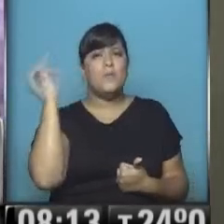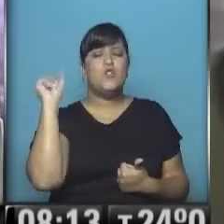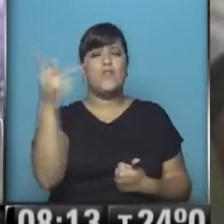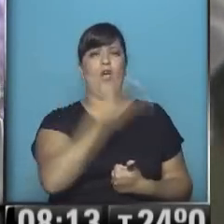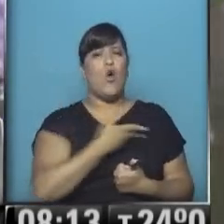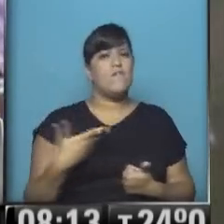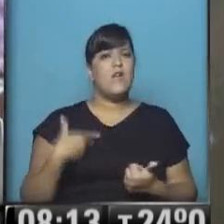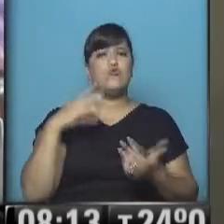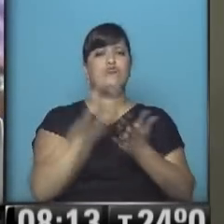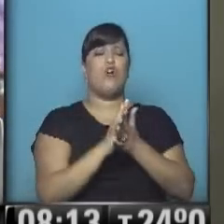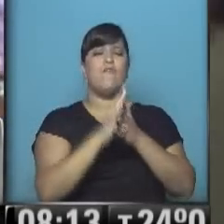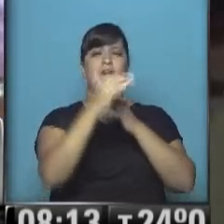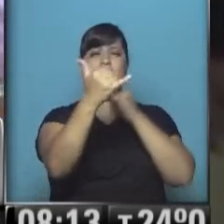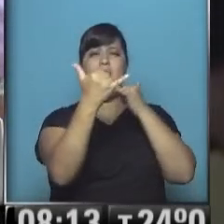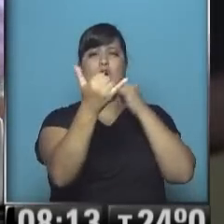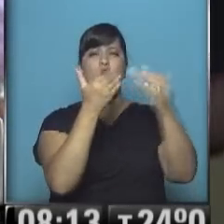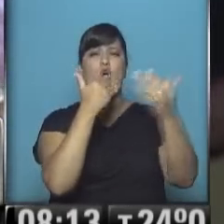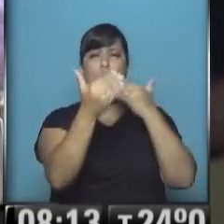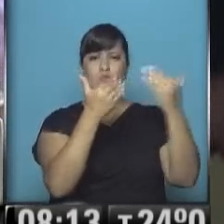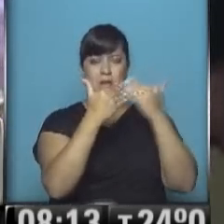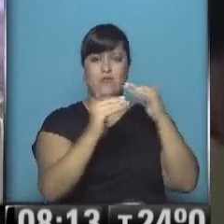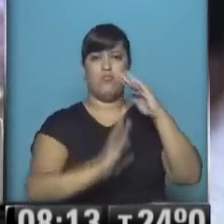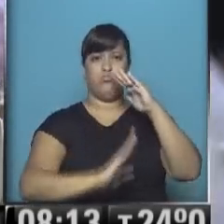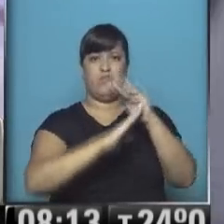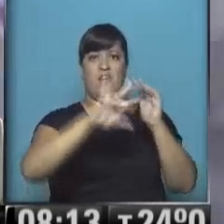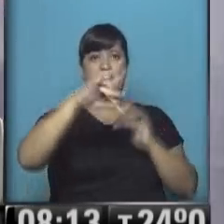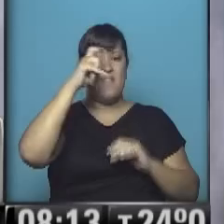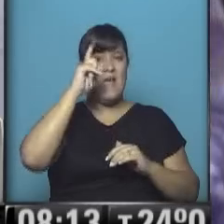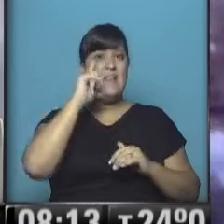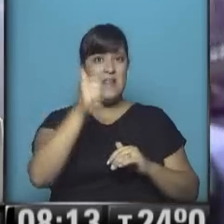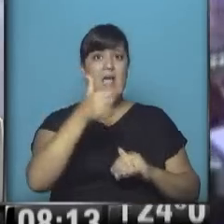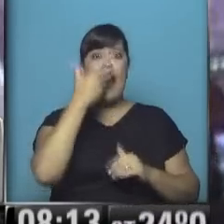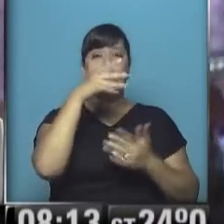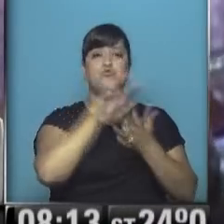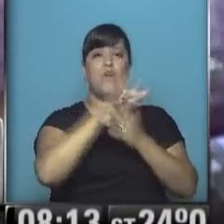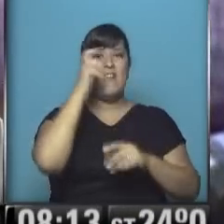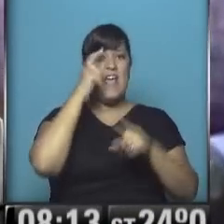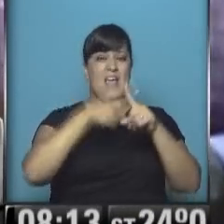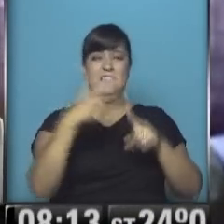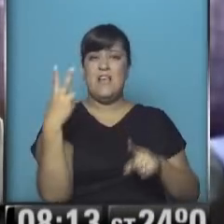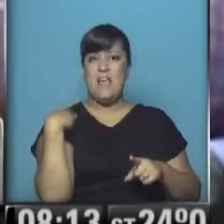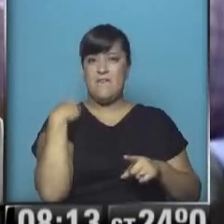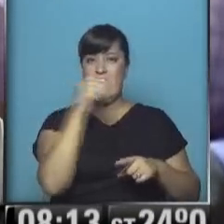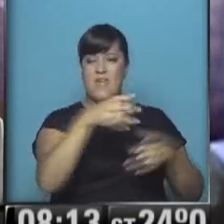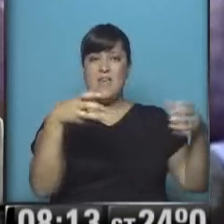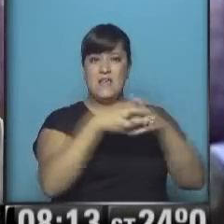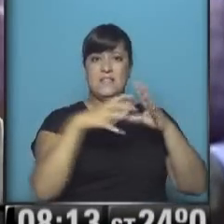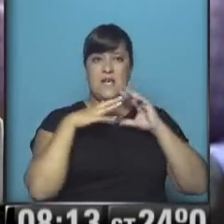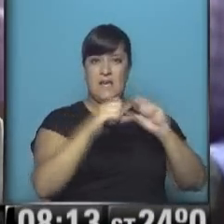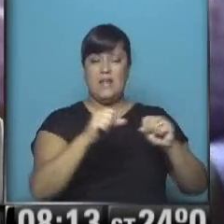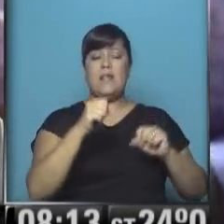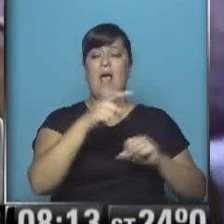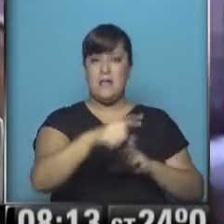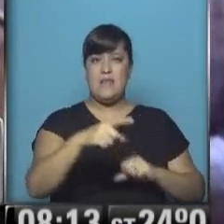se conocieron con el protagonismo de Luis Delía, donde menciona al ex jefe de la Secretaría General de la Presidencia, Oscar